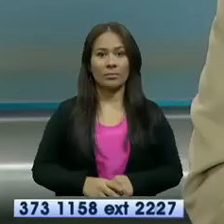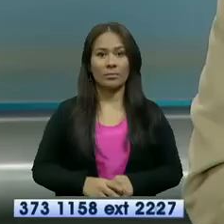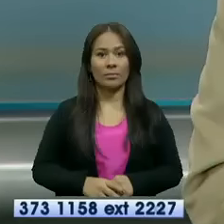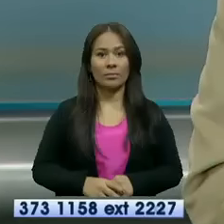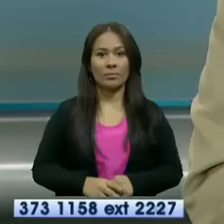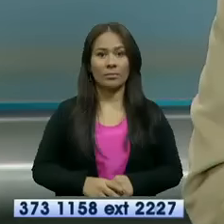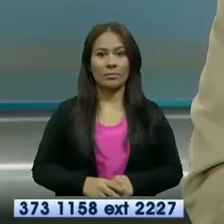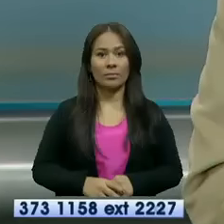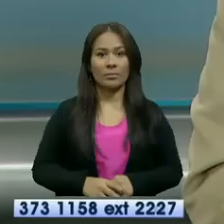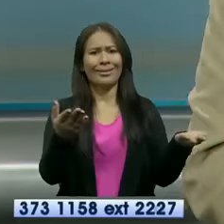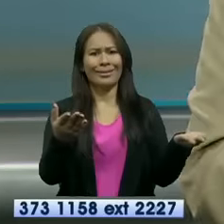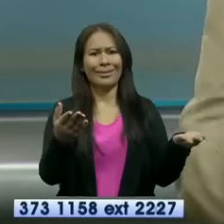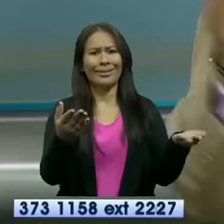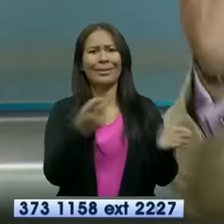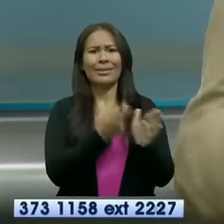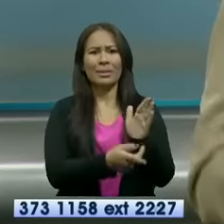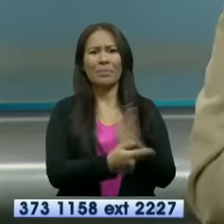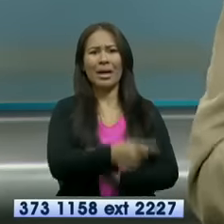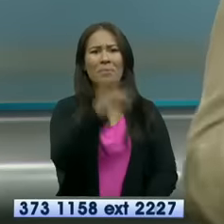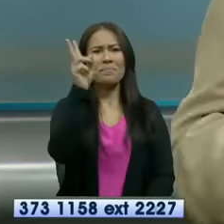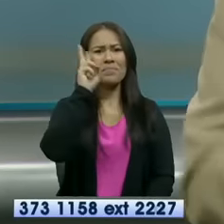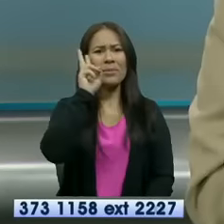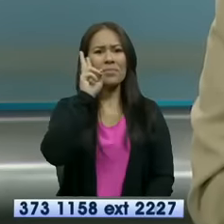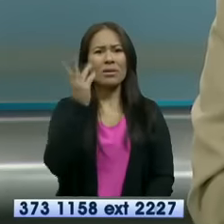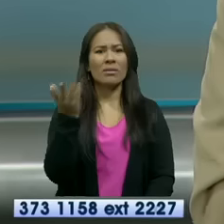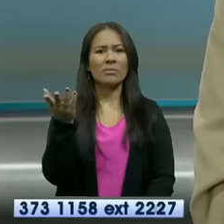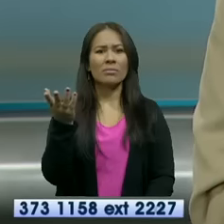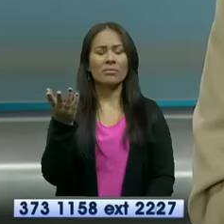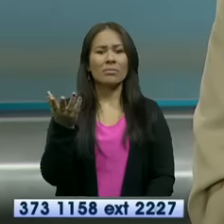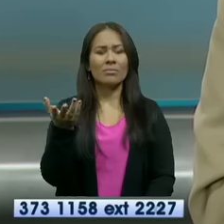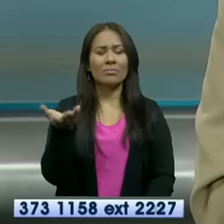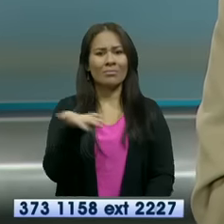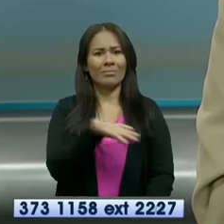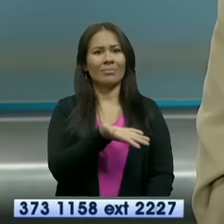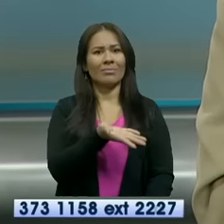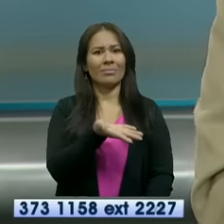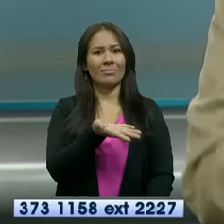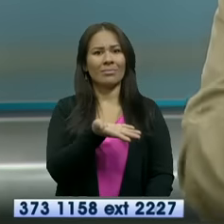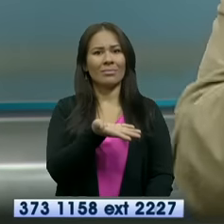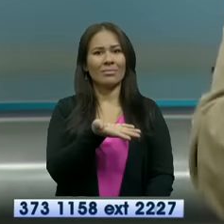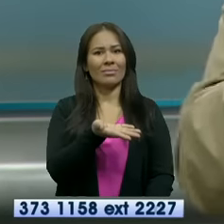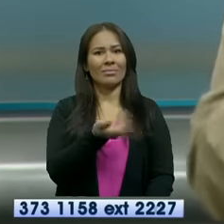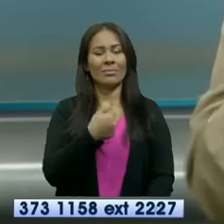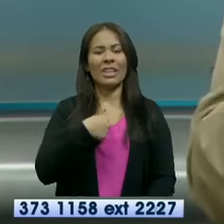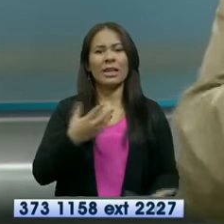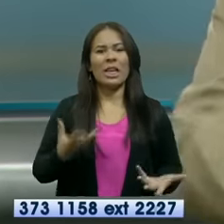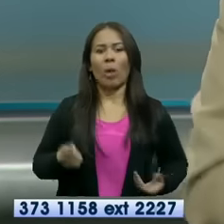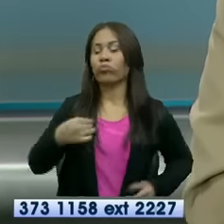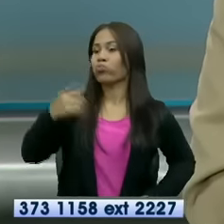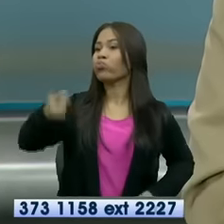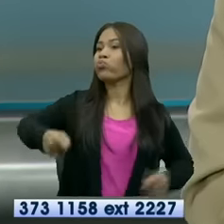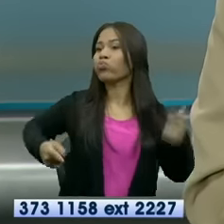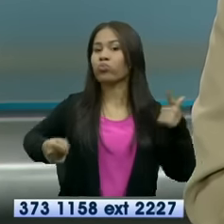Estos son esbirros, esbirros ladradores, ¿no? Que creen que pueden hacer lo que les da la